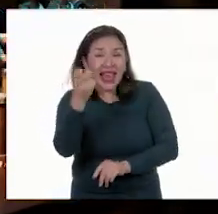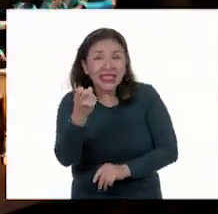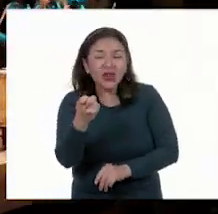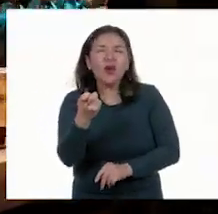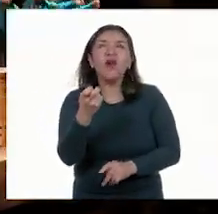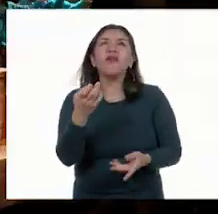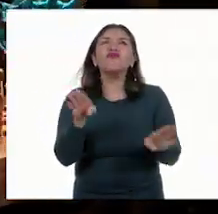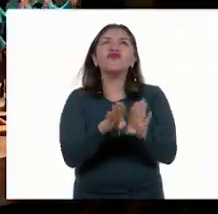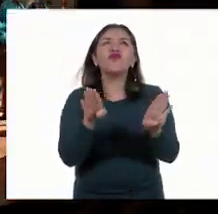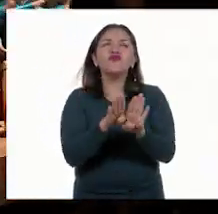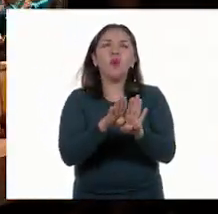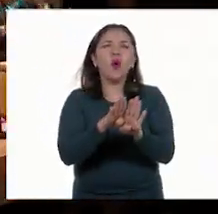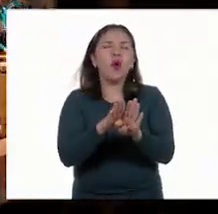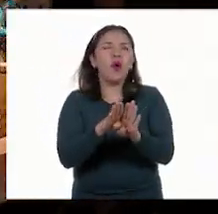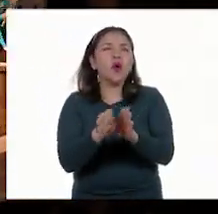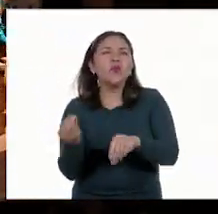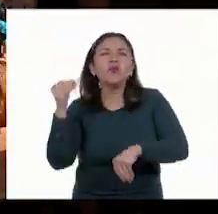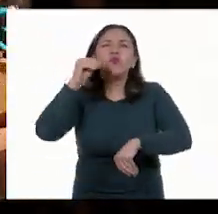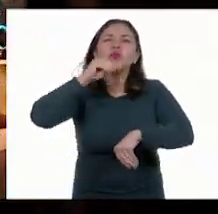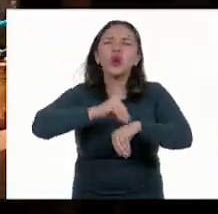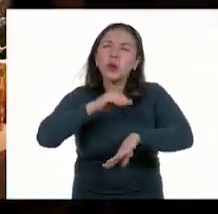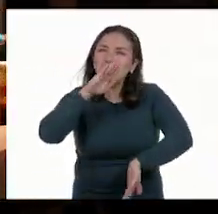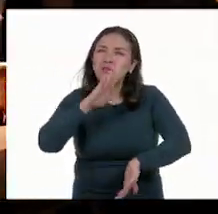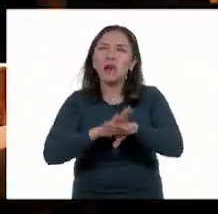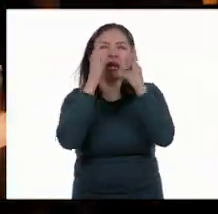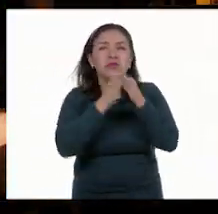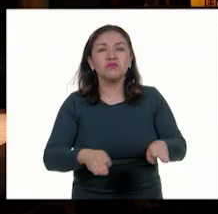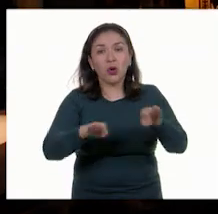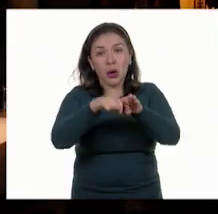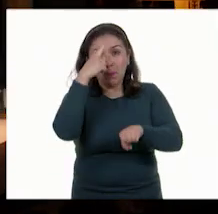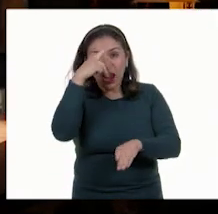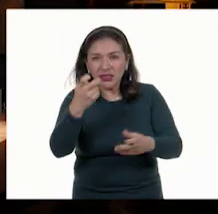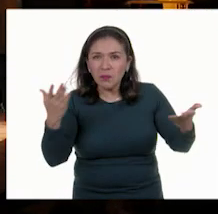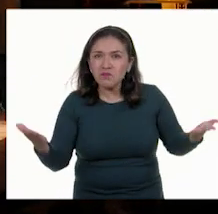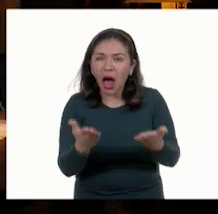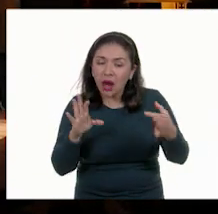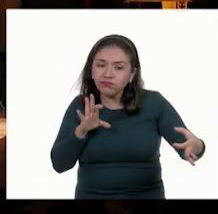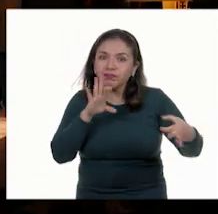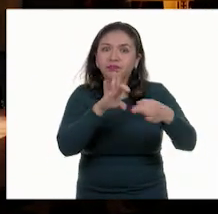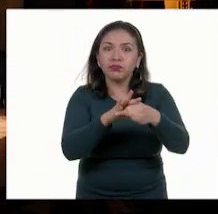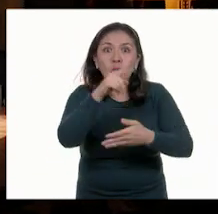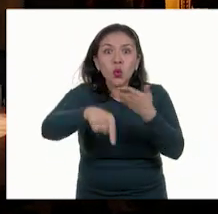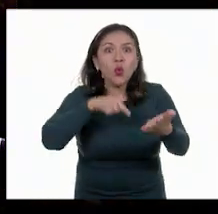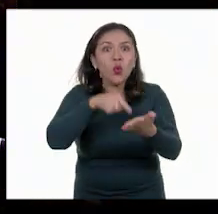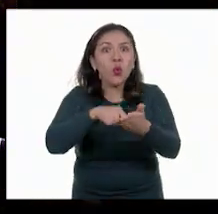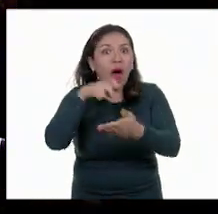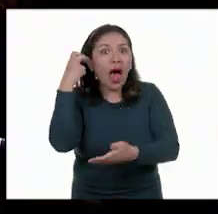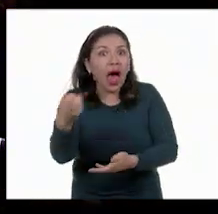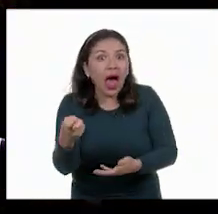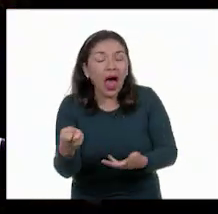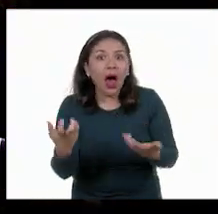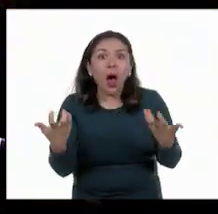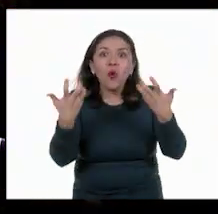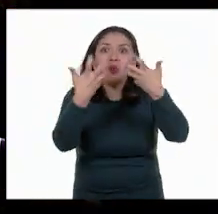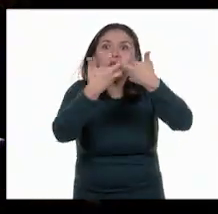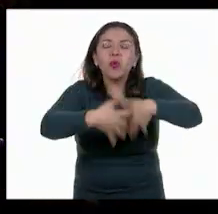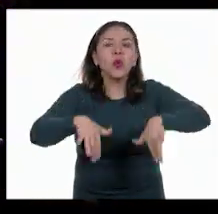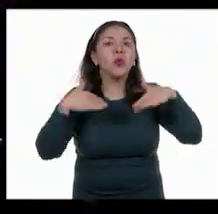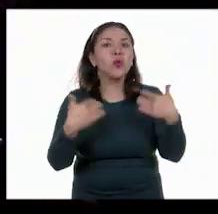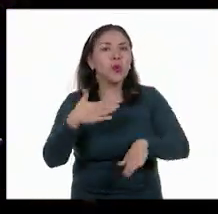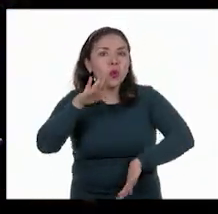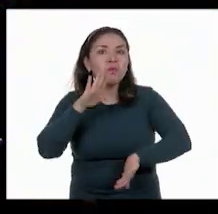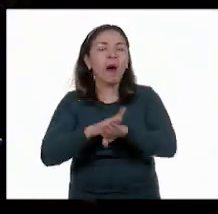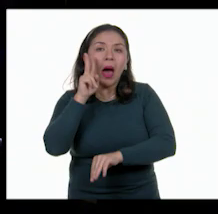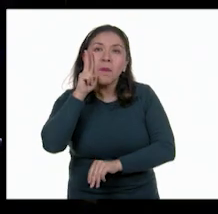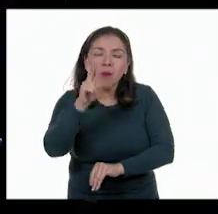da, es un complemento, ¿no? Es un complemento del ballet con el Palacio que pues, es una sinergia que finalmente